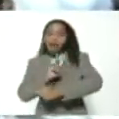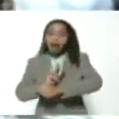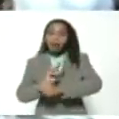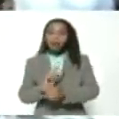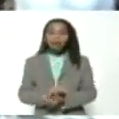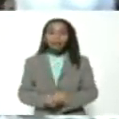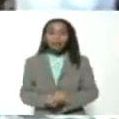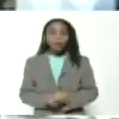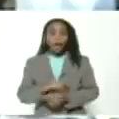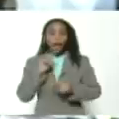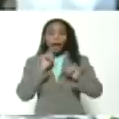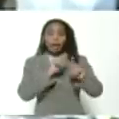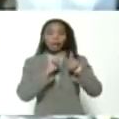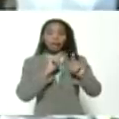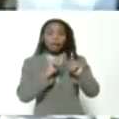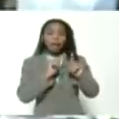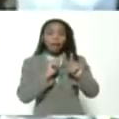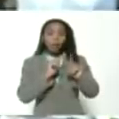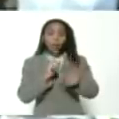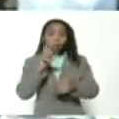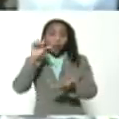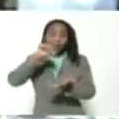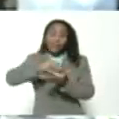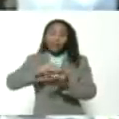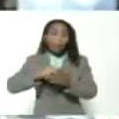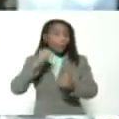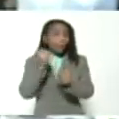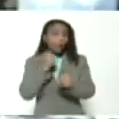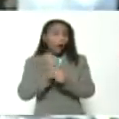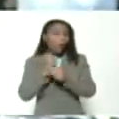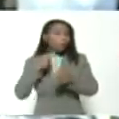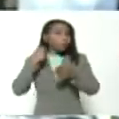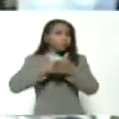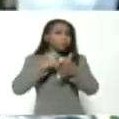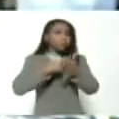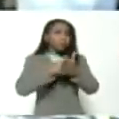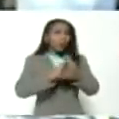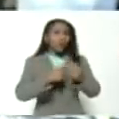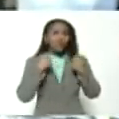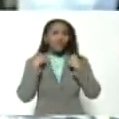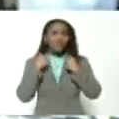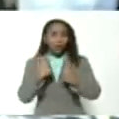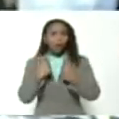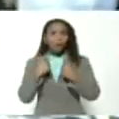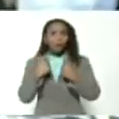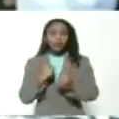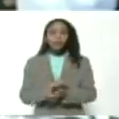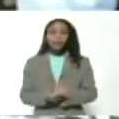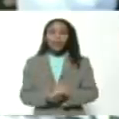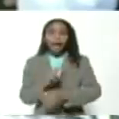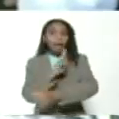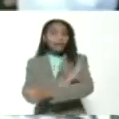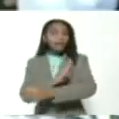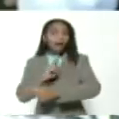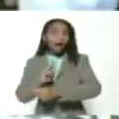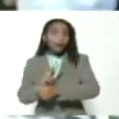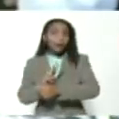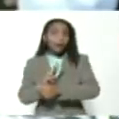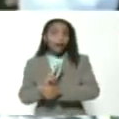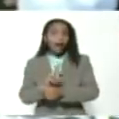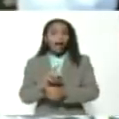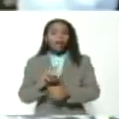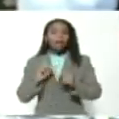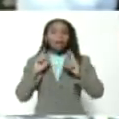El Valle fue uno de los centros de operaciones de lucha fuerte. El Valle, el